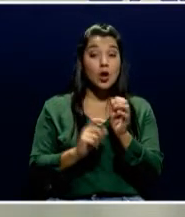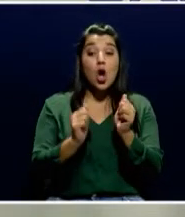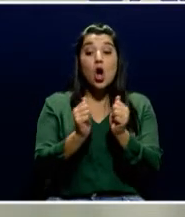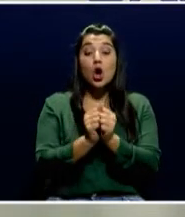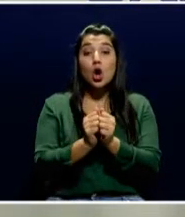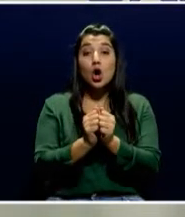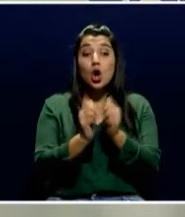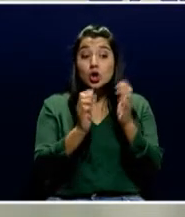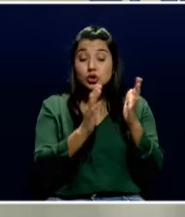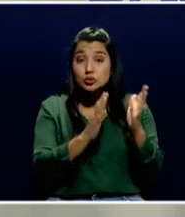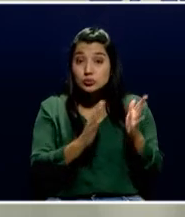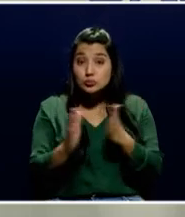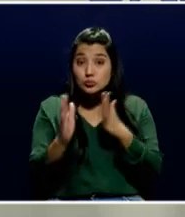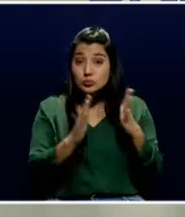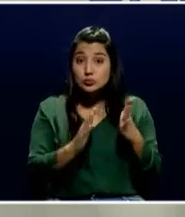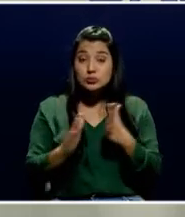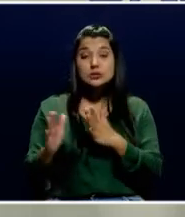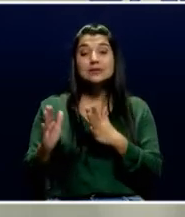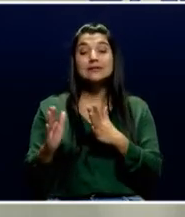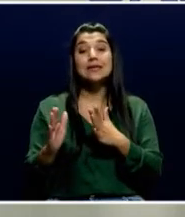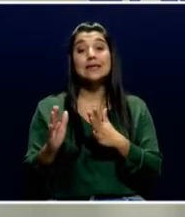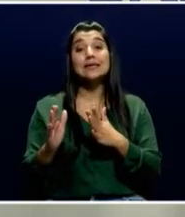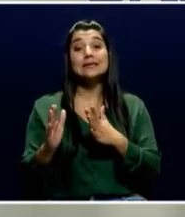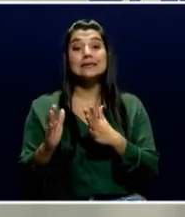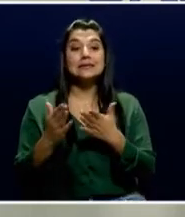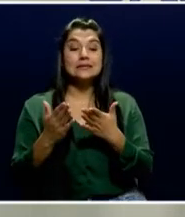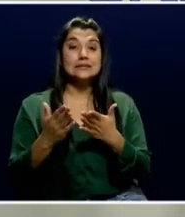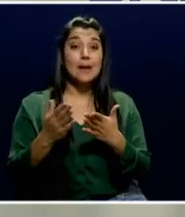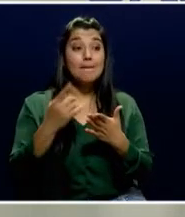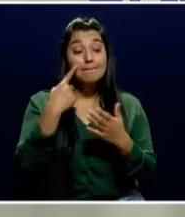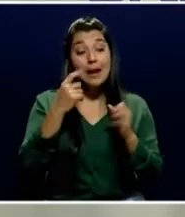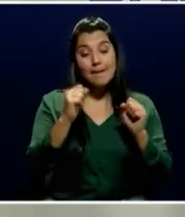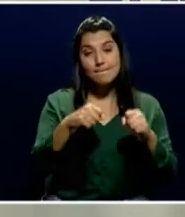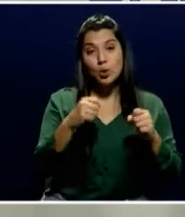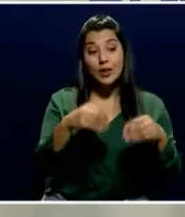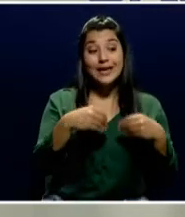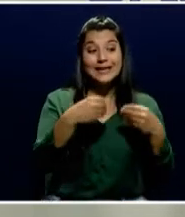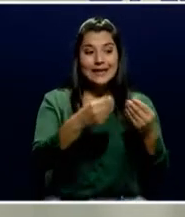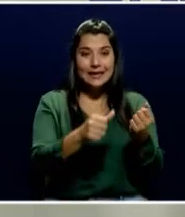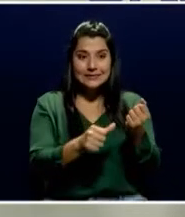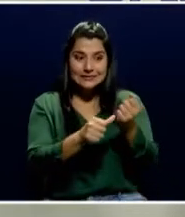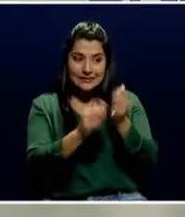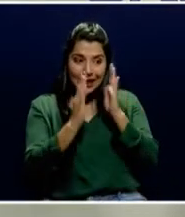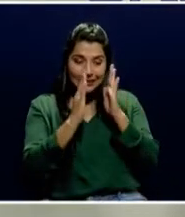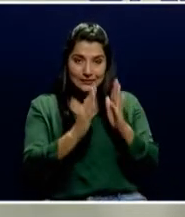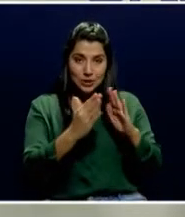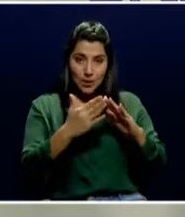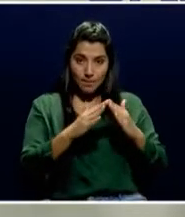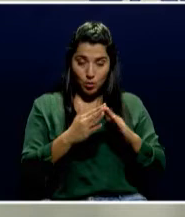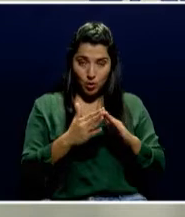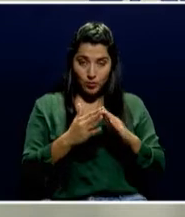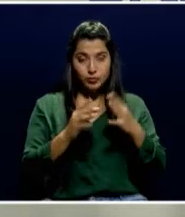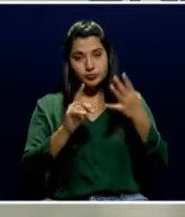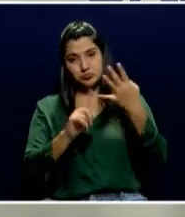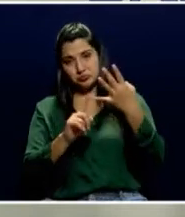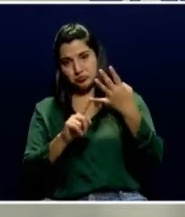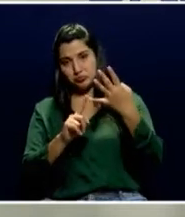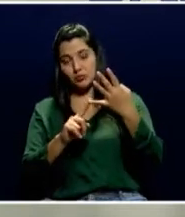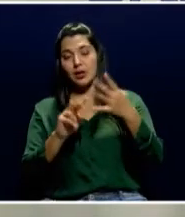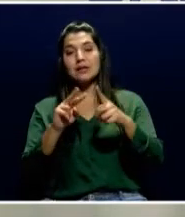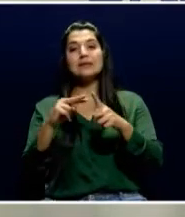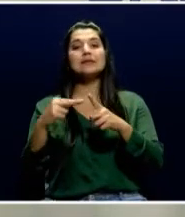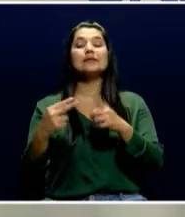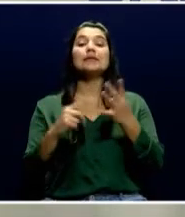preparación o el preposicionamiento de recursos para poder dar esa asistencia directa a la población, y el cuarto eje, que es todo el proceso